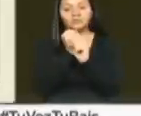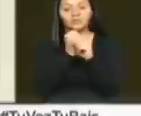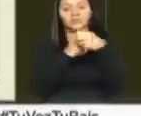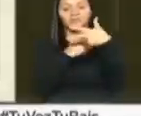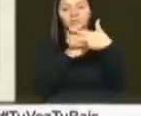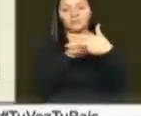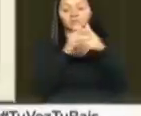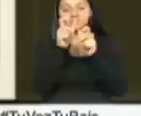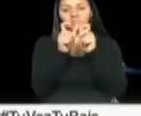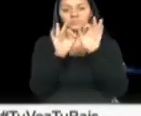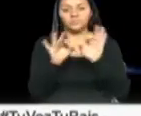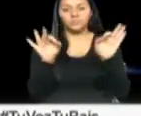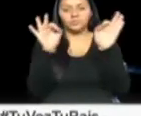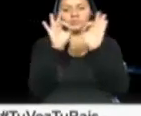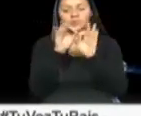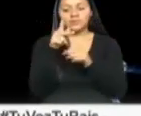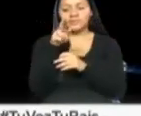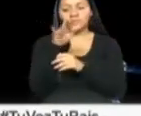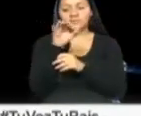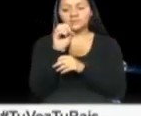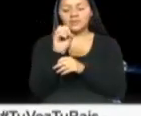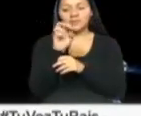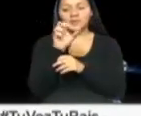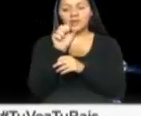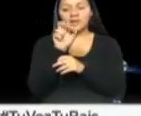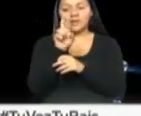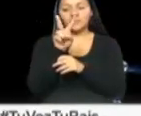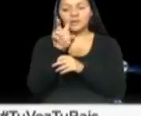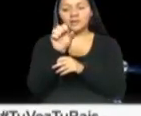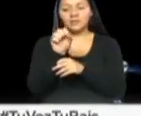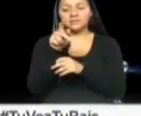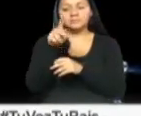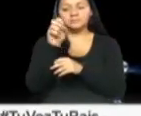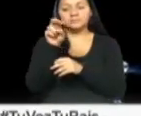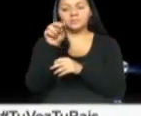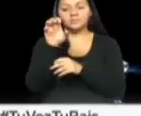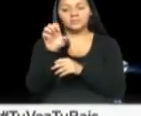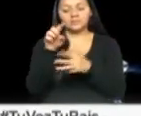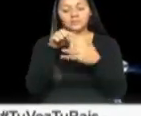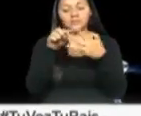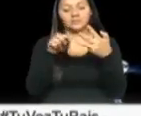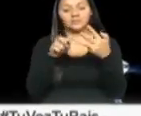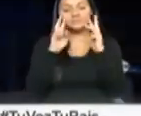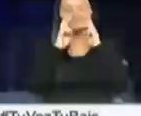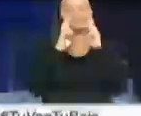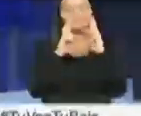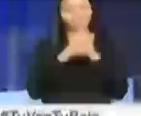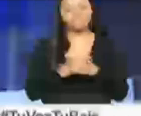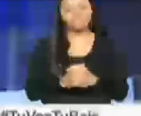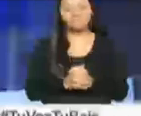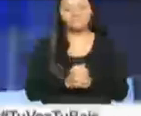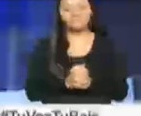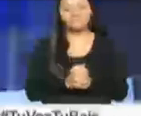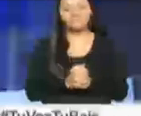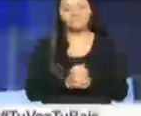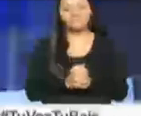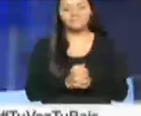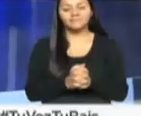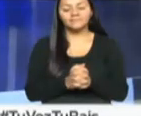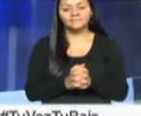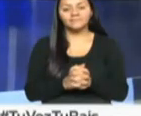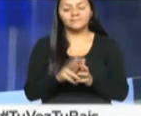Antonio Preciado, J. Mario Arbeláez y Federico Ponce. Carolina Díaz, Noticiero Ciudadano.